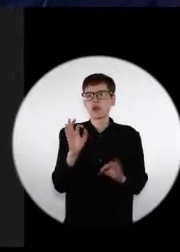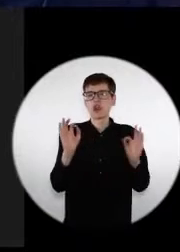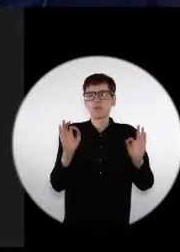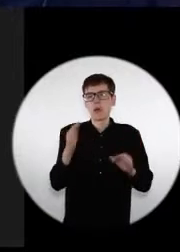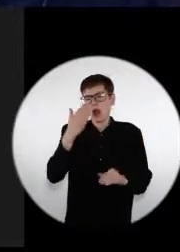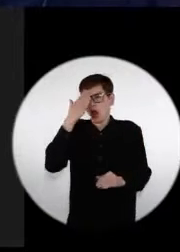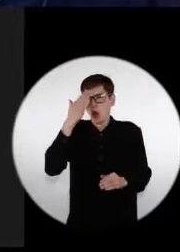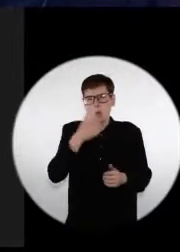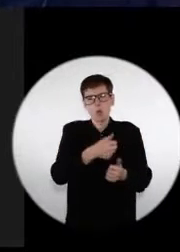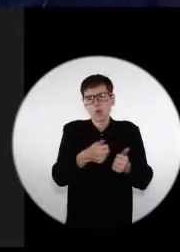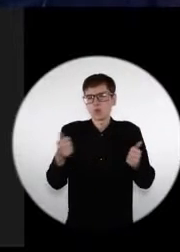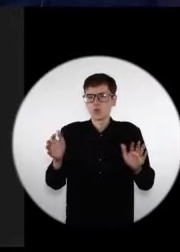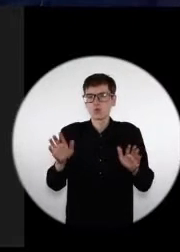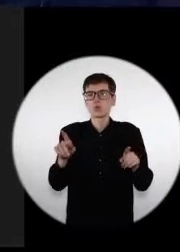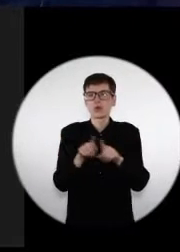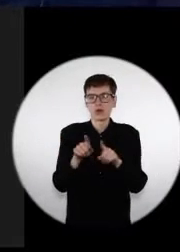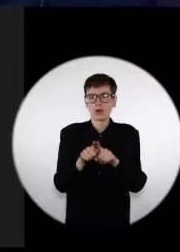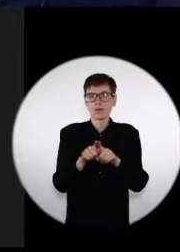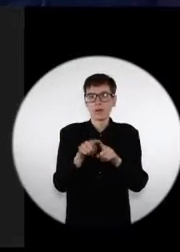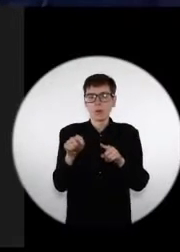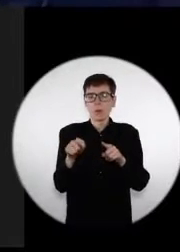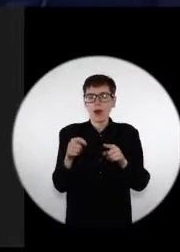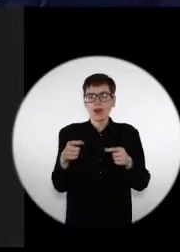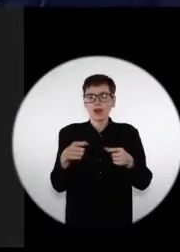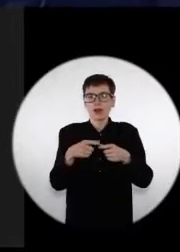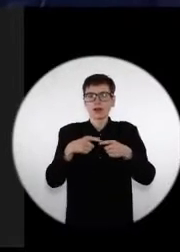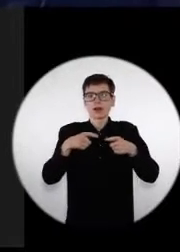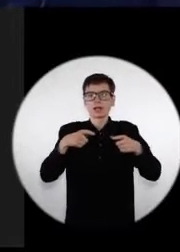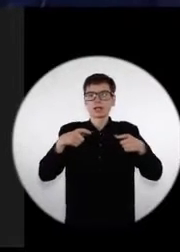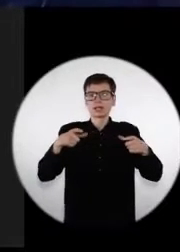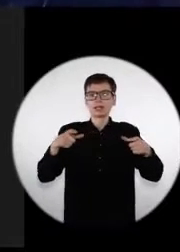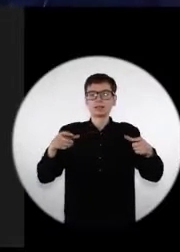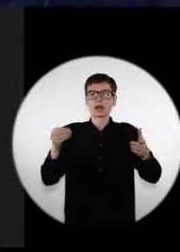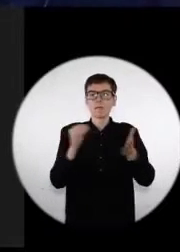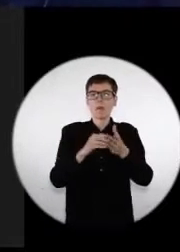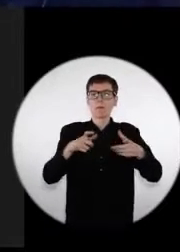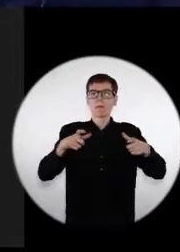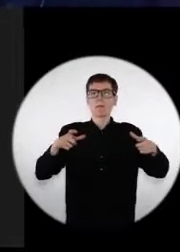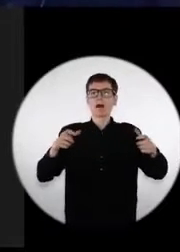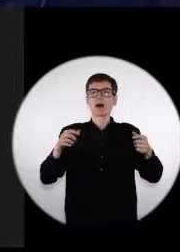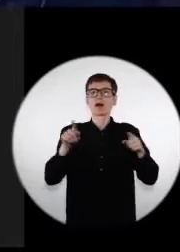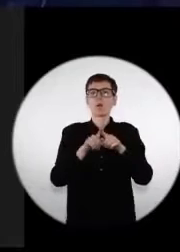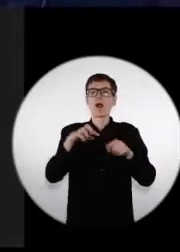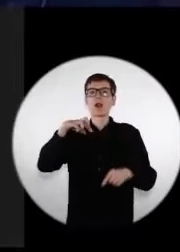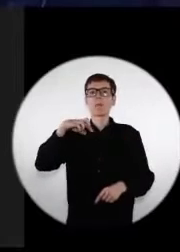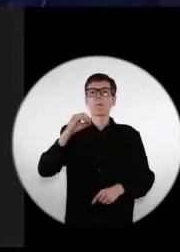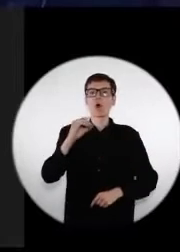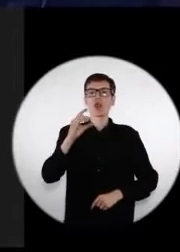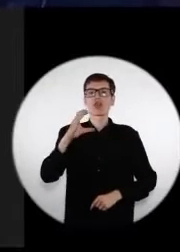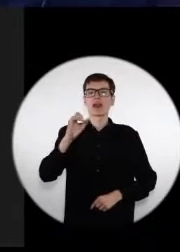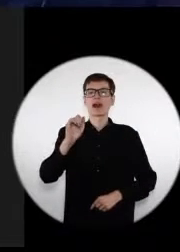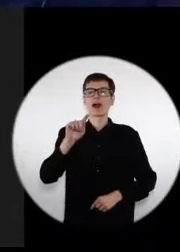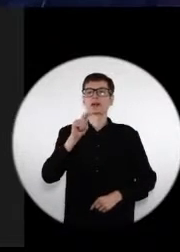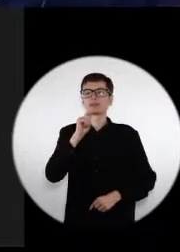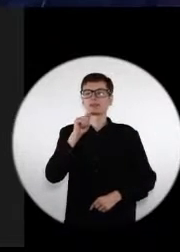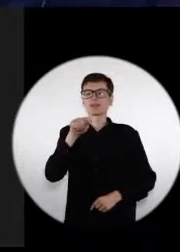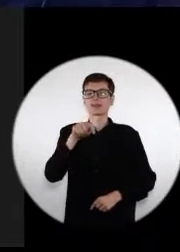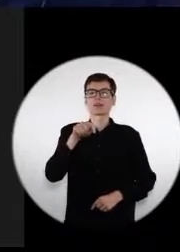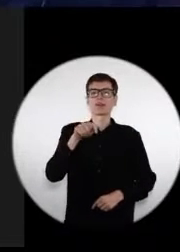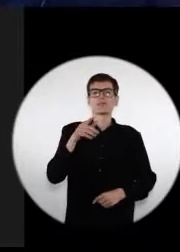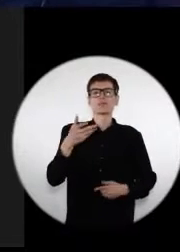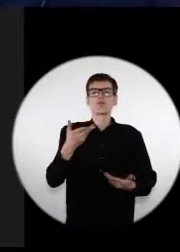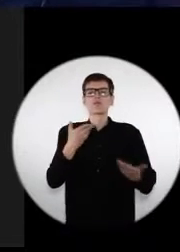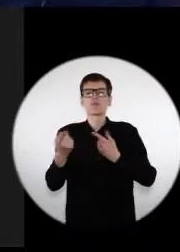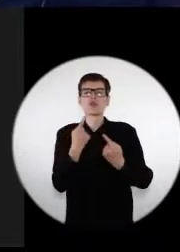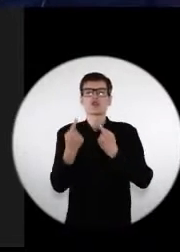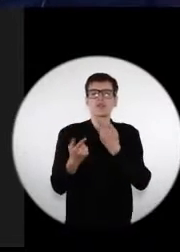eeuu los audiolibros son super comunes y que van creciendo muy de la mano con muy